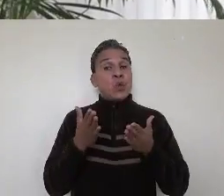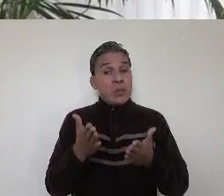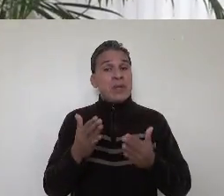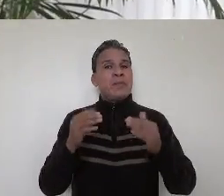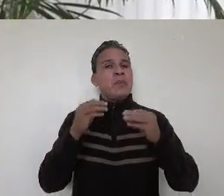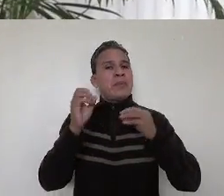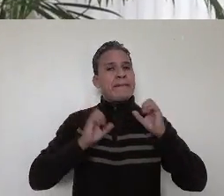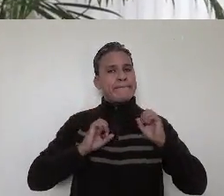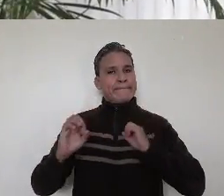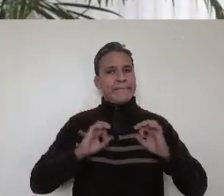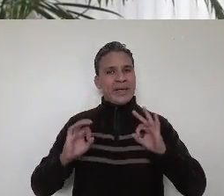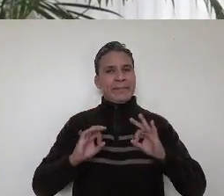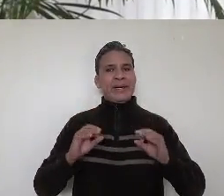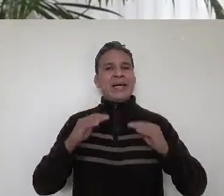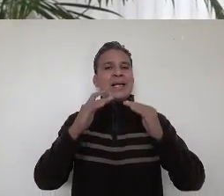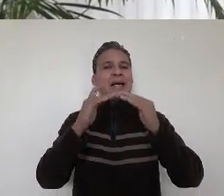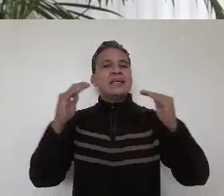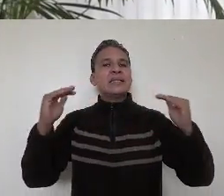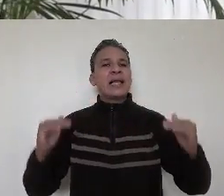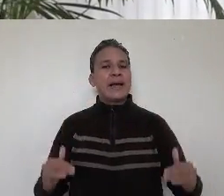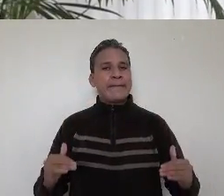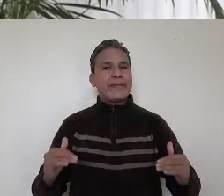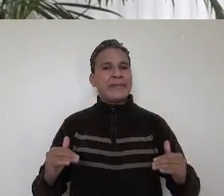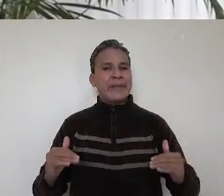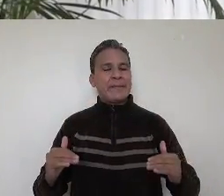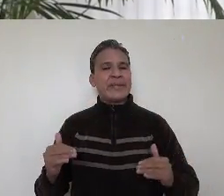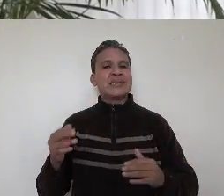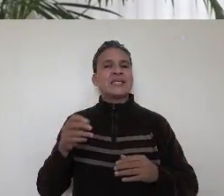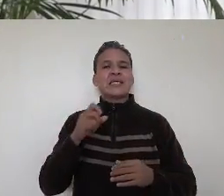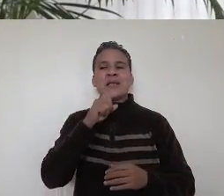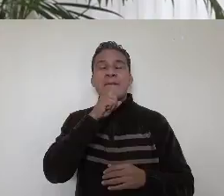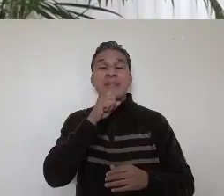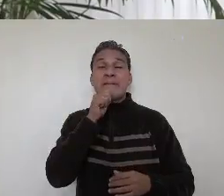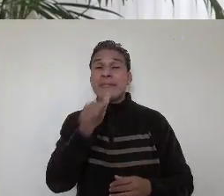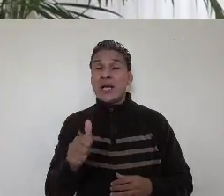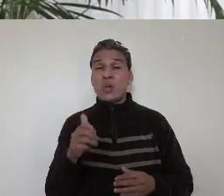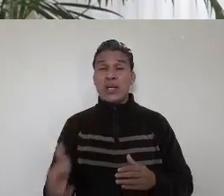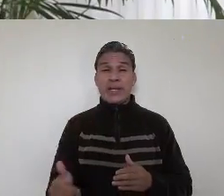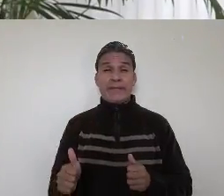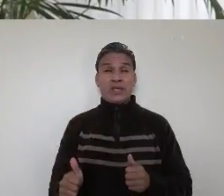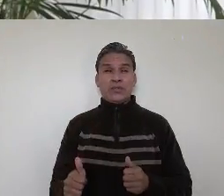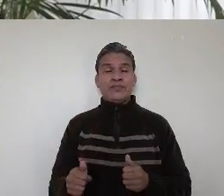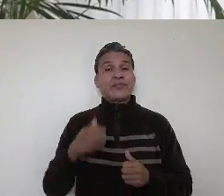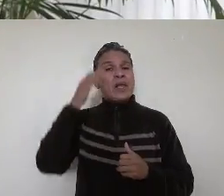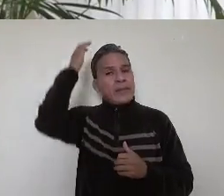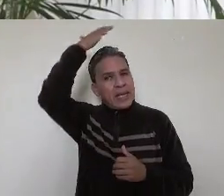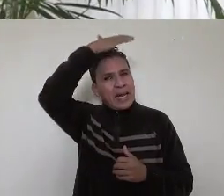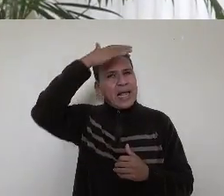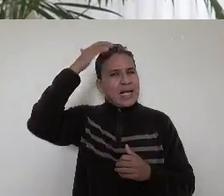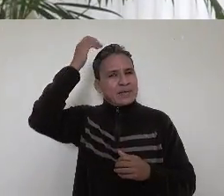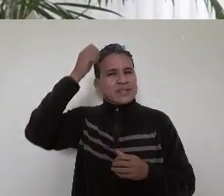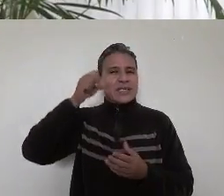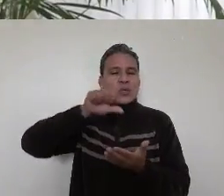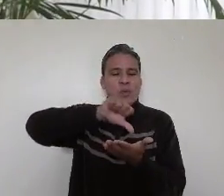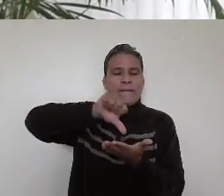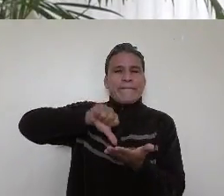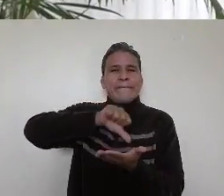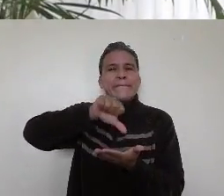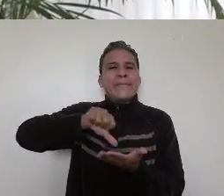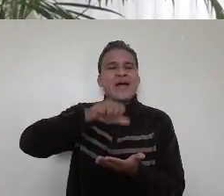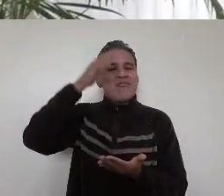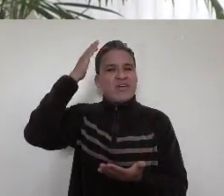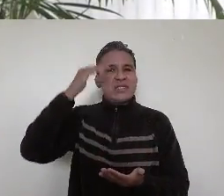mesa, a despecho de mis adversarios. Me unges la cabeza con perfume y llenas mi